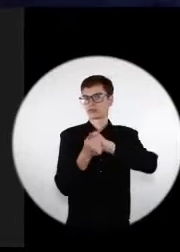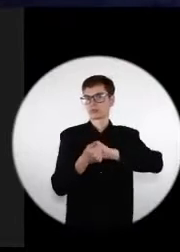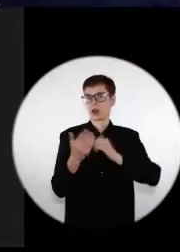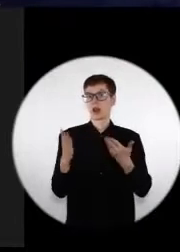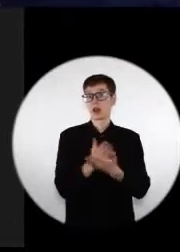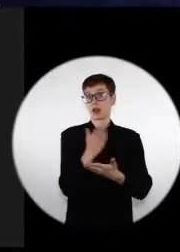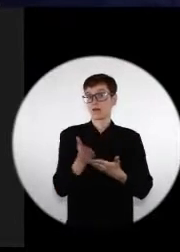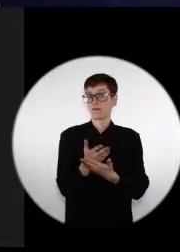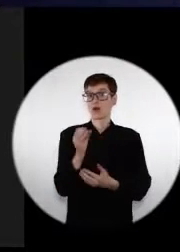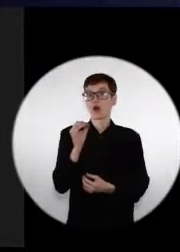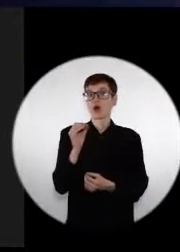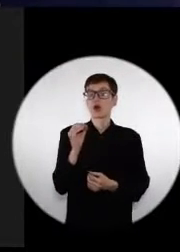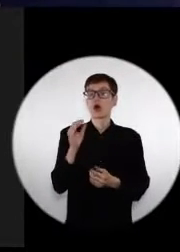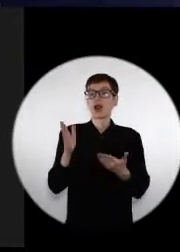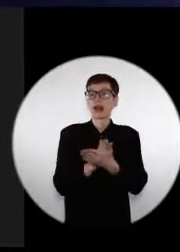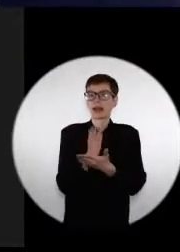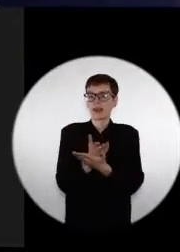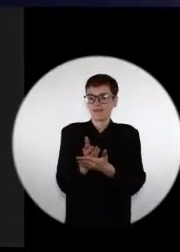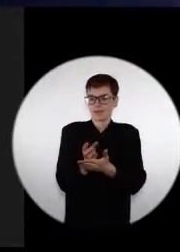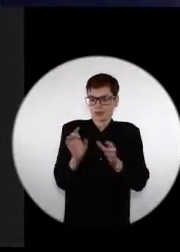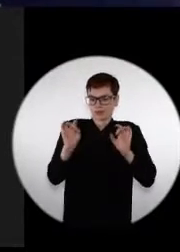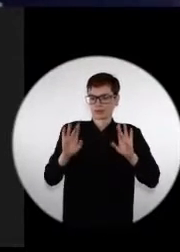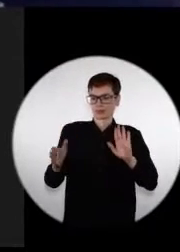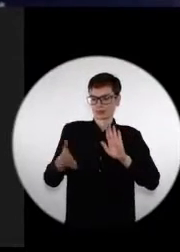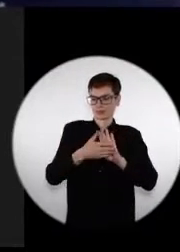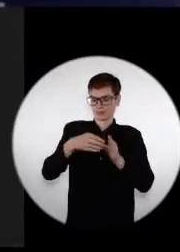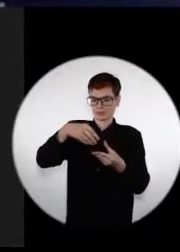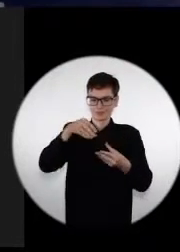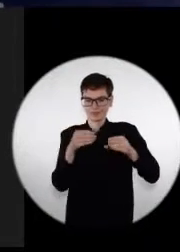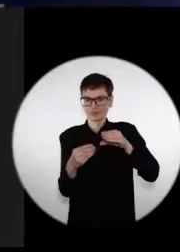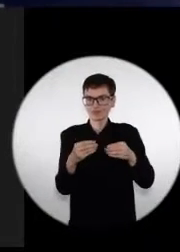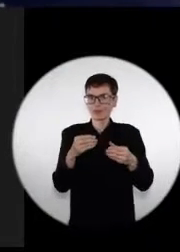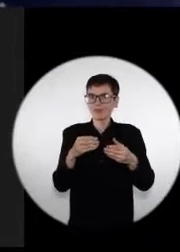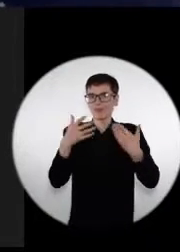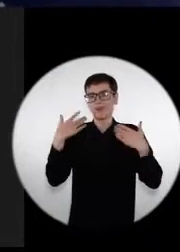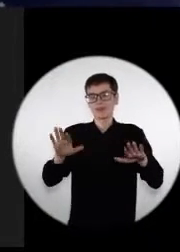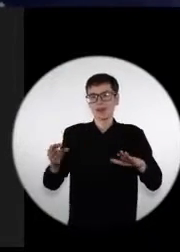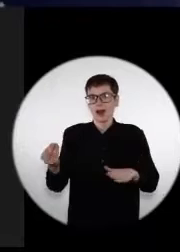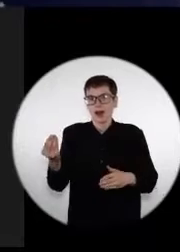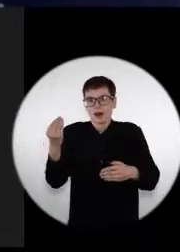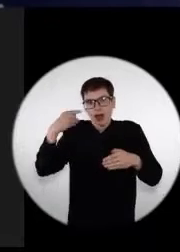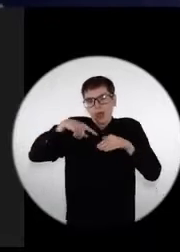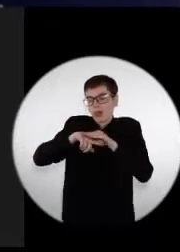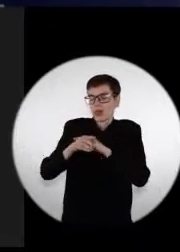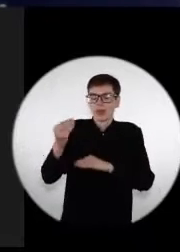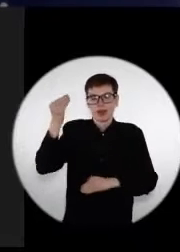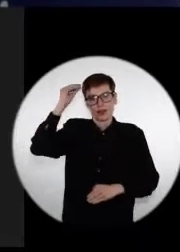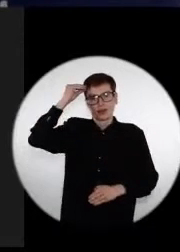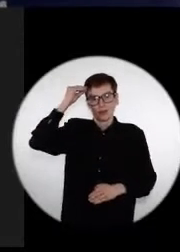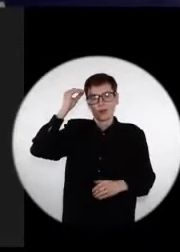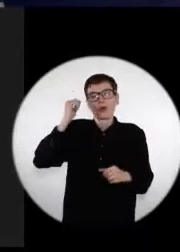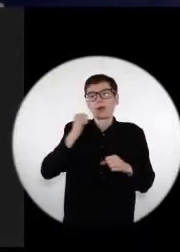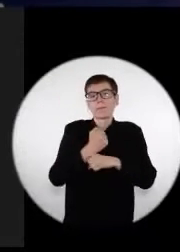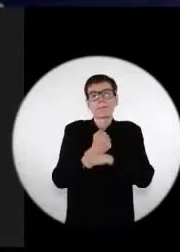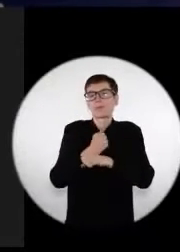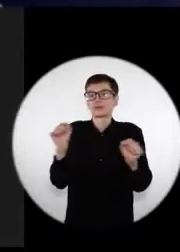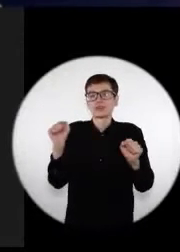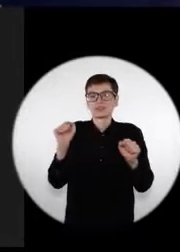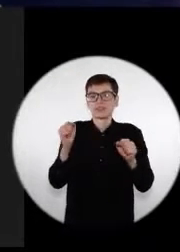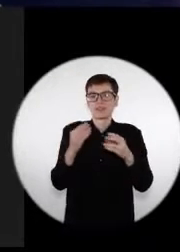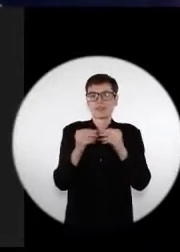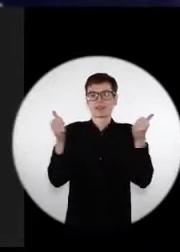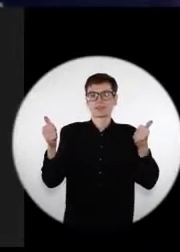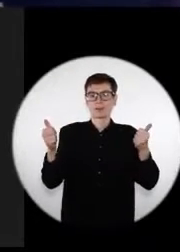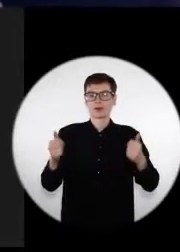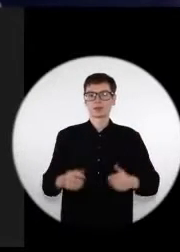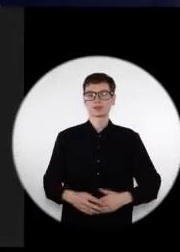era como ver su perspectiva quizás de esto se podría replicar en los libros o sea el libro como objeto es algo que está tan